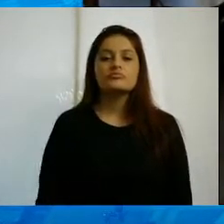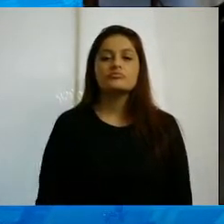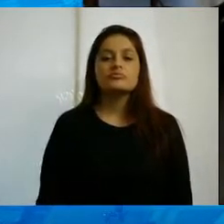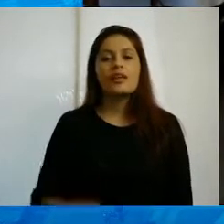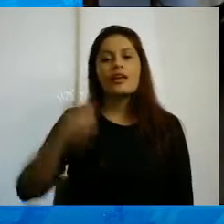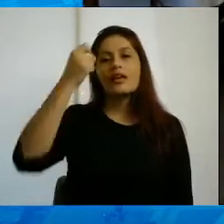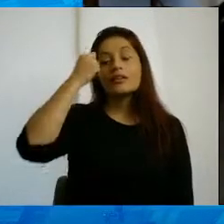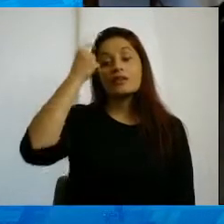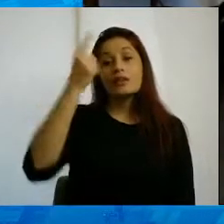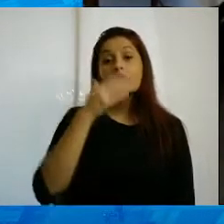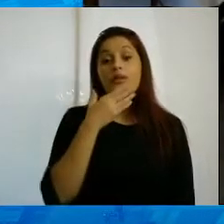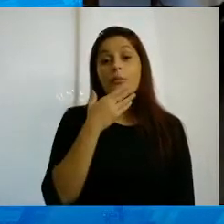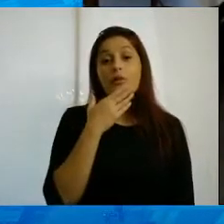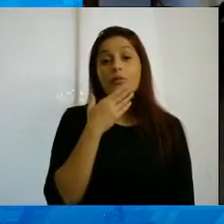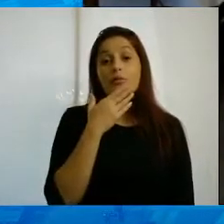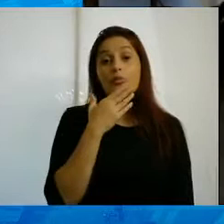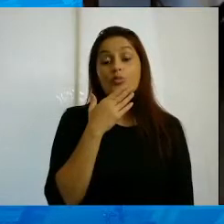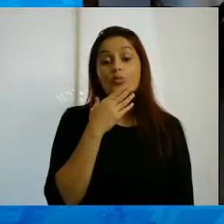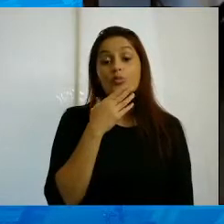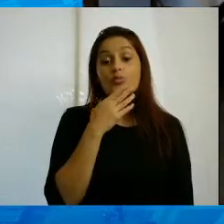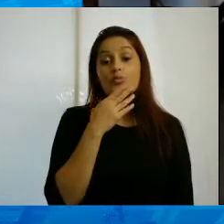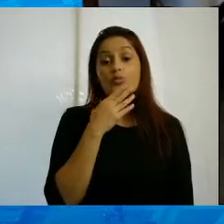Entiendo también de que